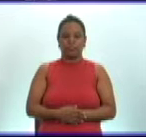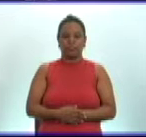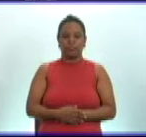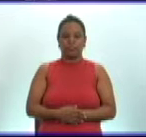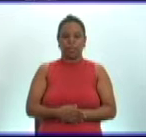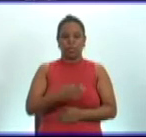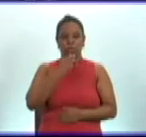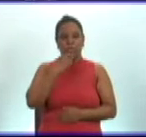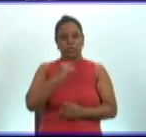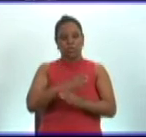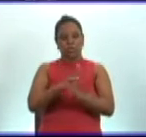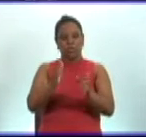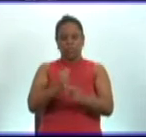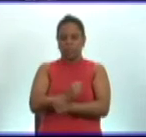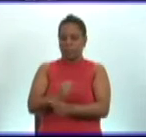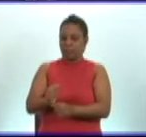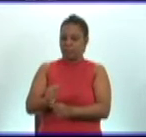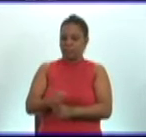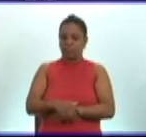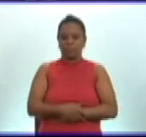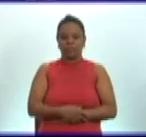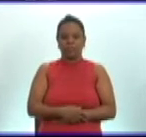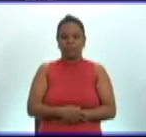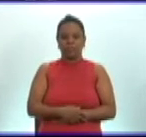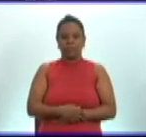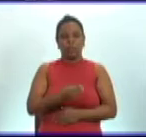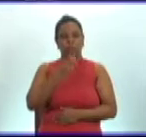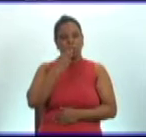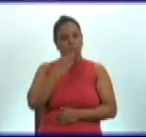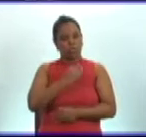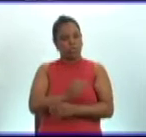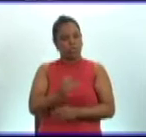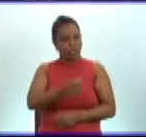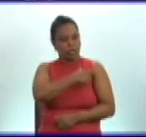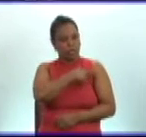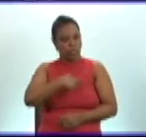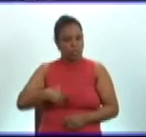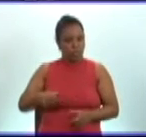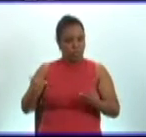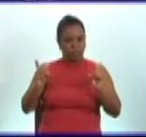Buenos días, profesor. Buenos